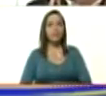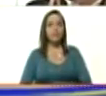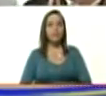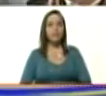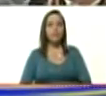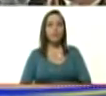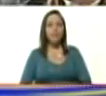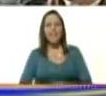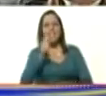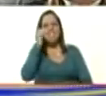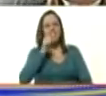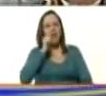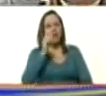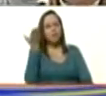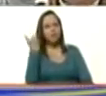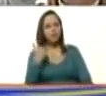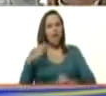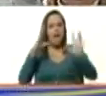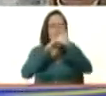El sábado en la noche